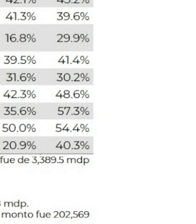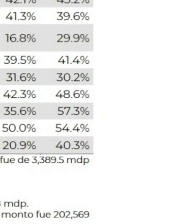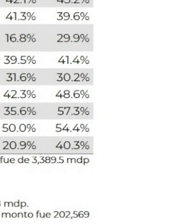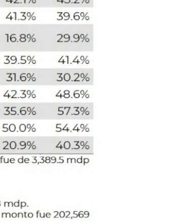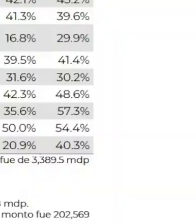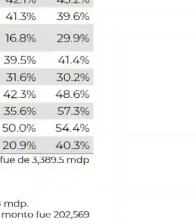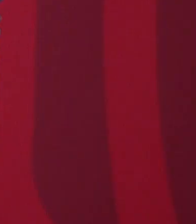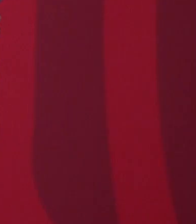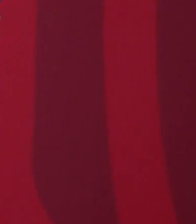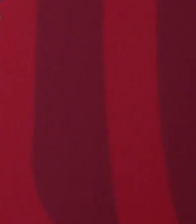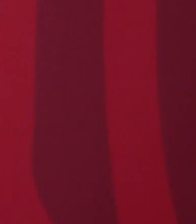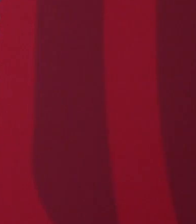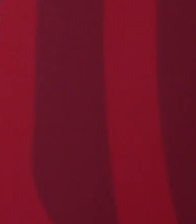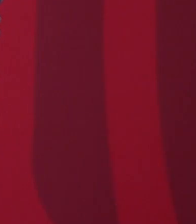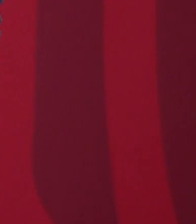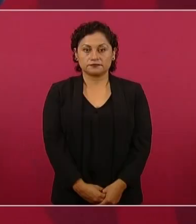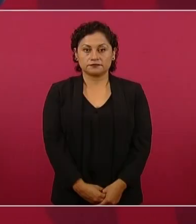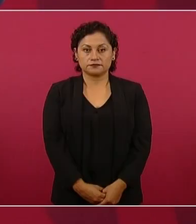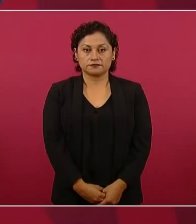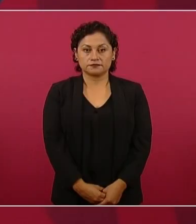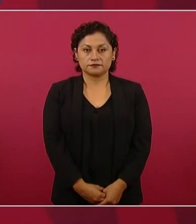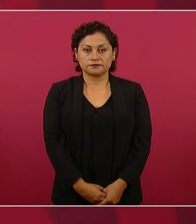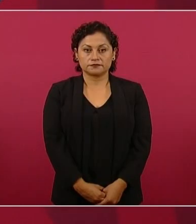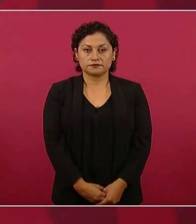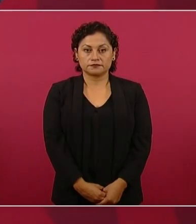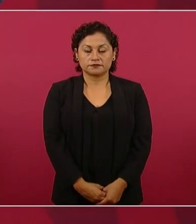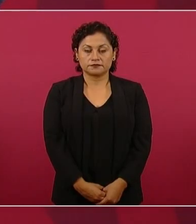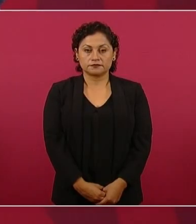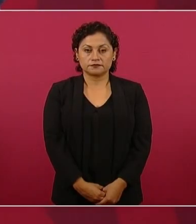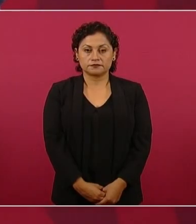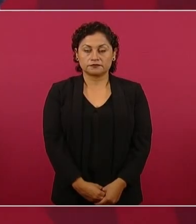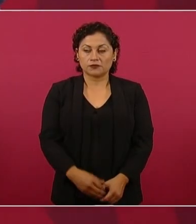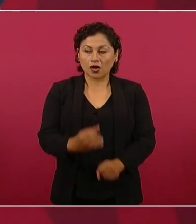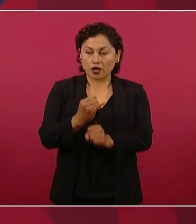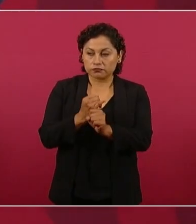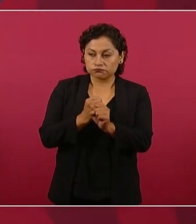en el país, aproximadamente, de acuerdo al censo.